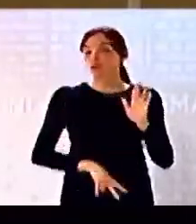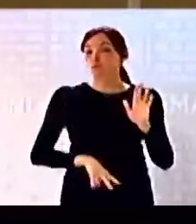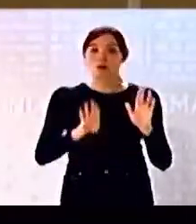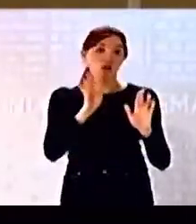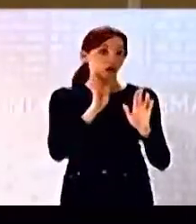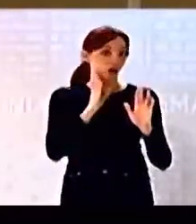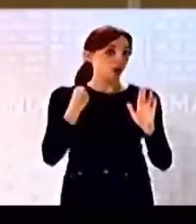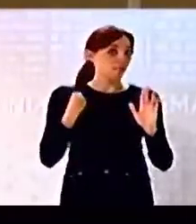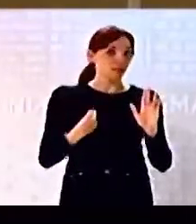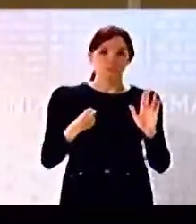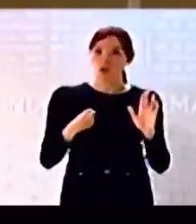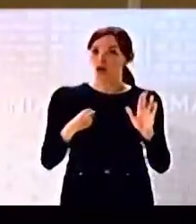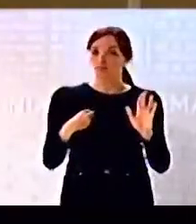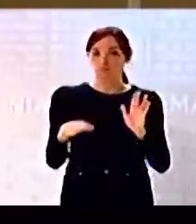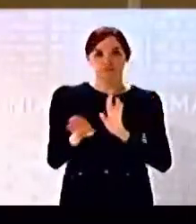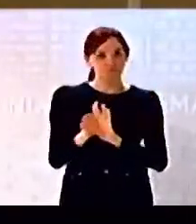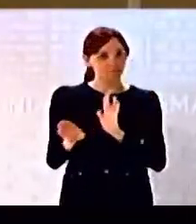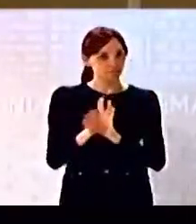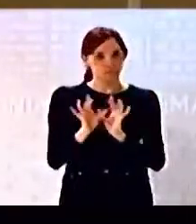teníamos hasta ahora,